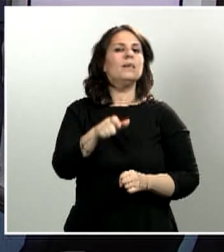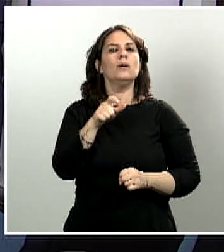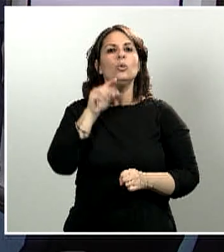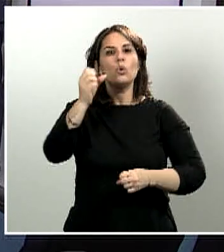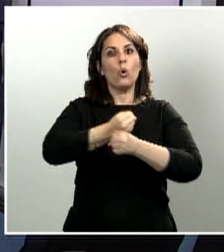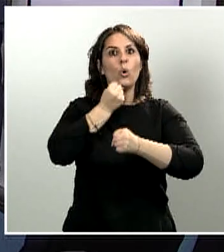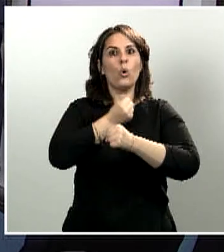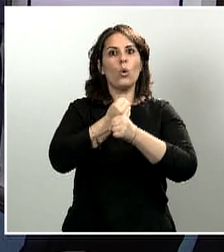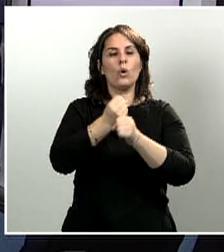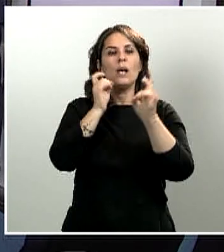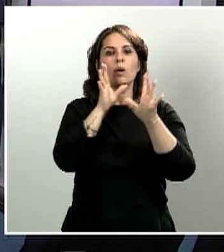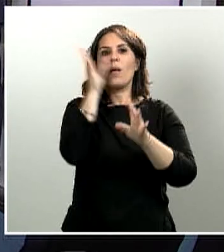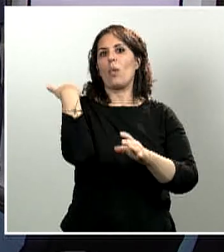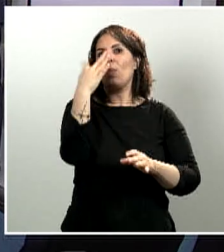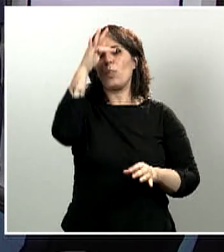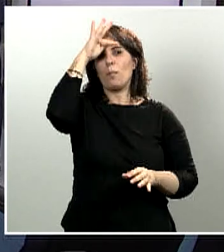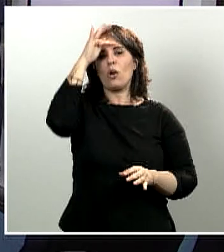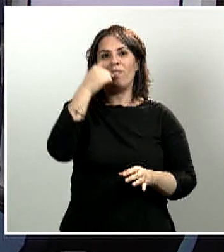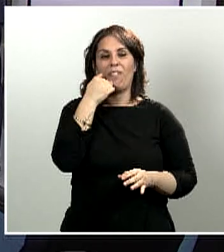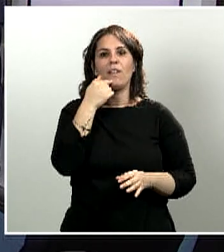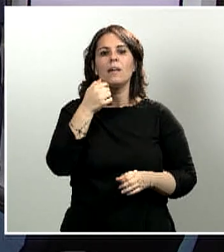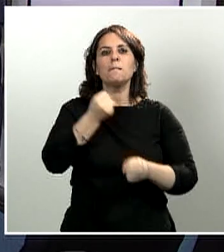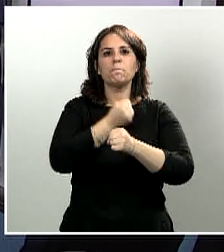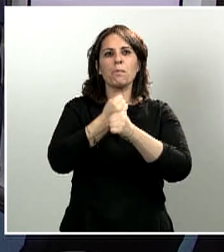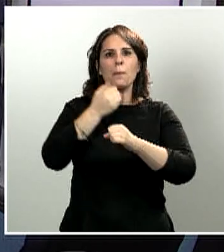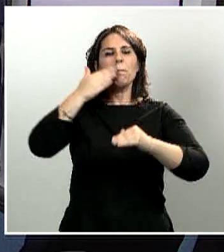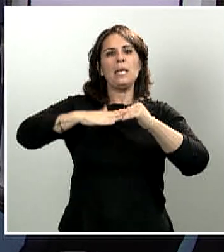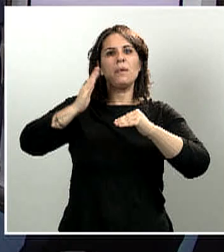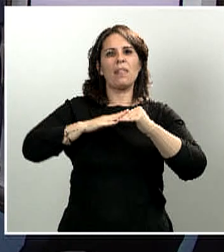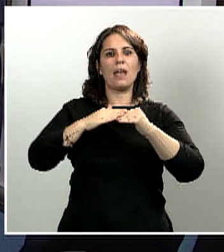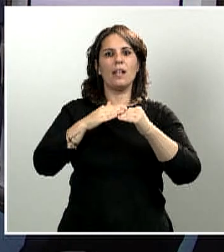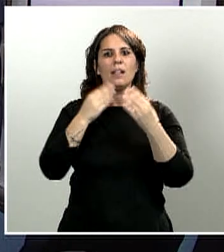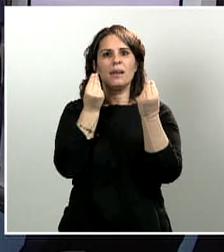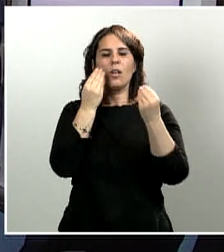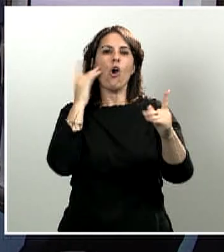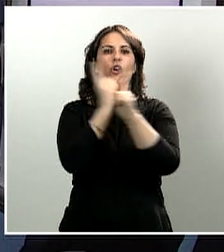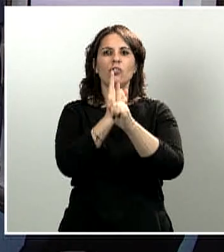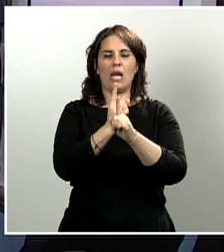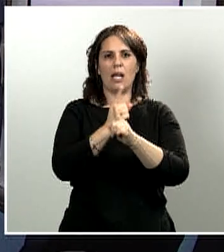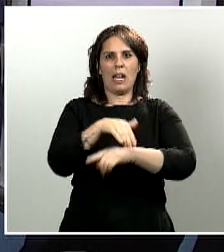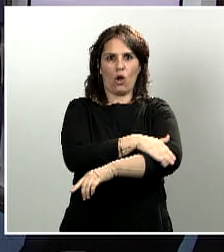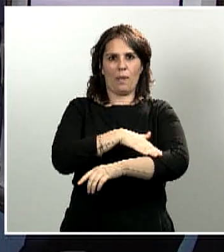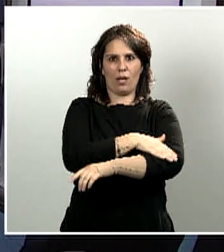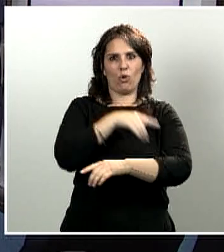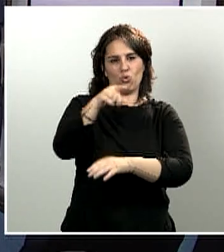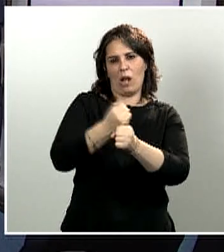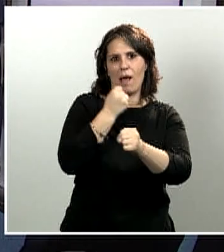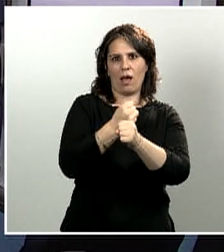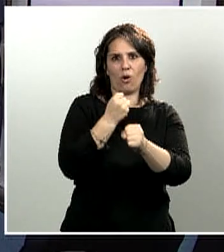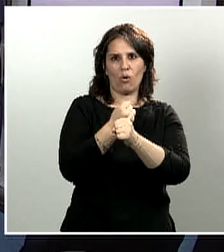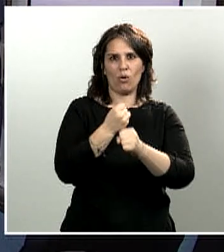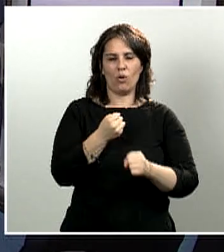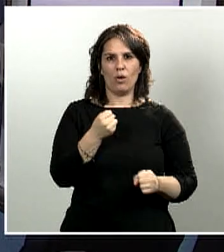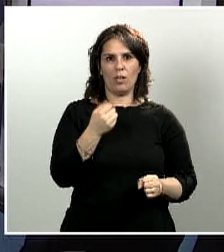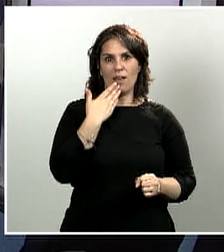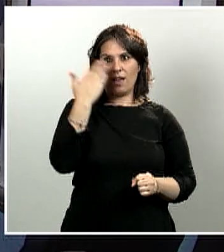domingo sobre el trabajo de este cuerpo para minimizar el clima contra el Gobierno. ¿Fue un lapsus leer esta orden, como sostuvo el ministro Marlaska? ¿Tiene